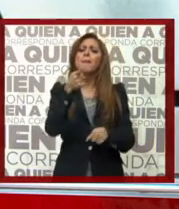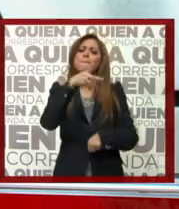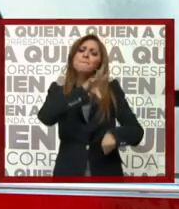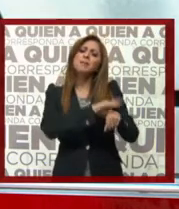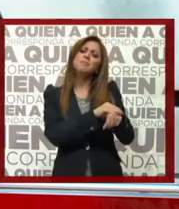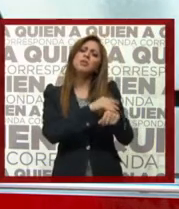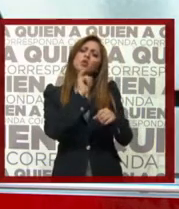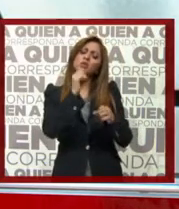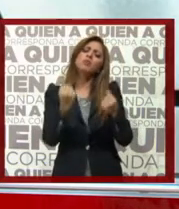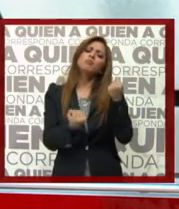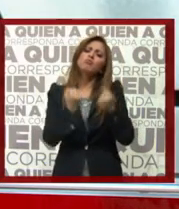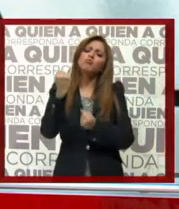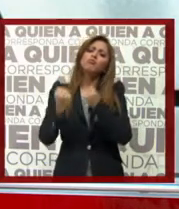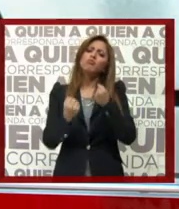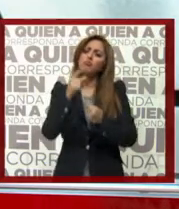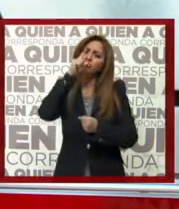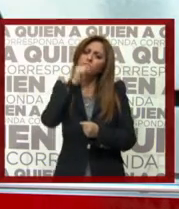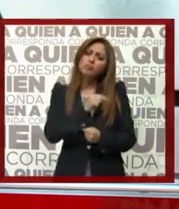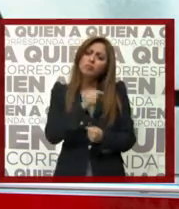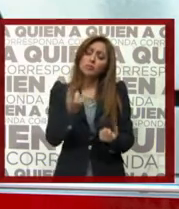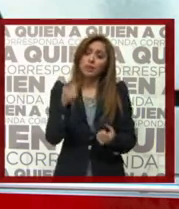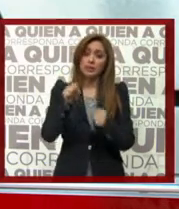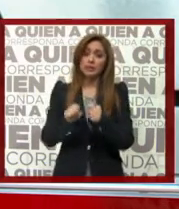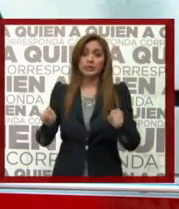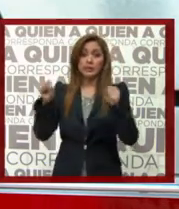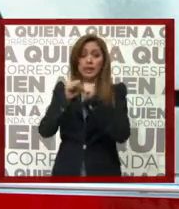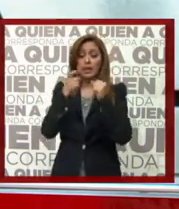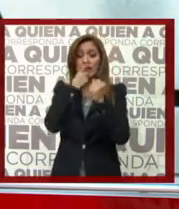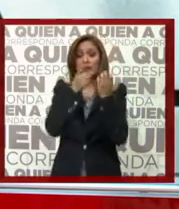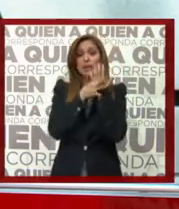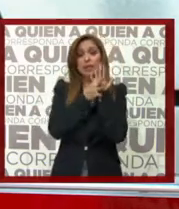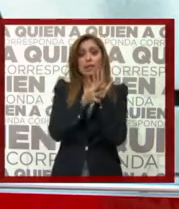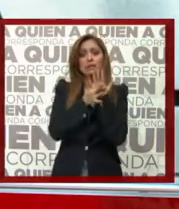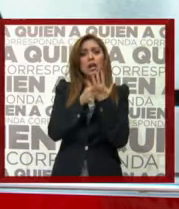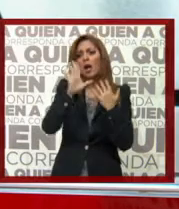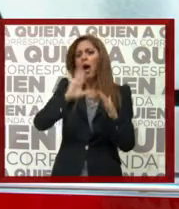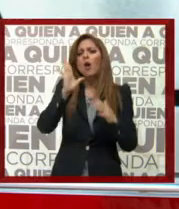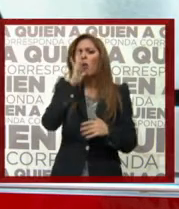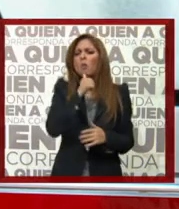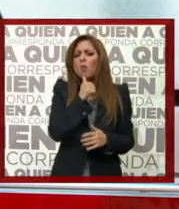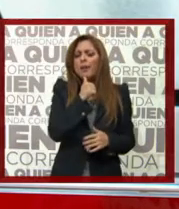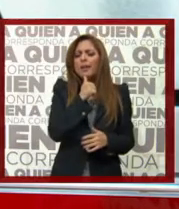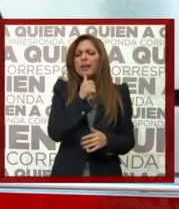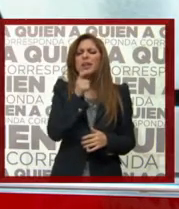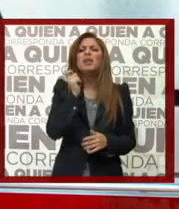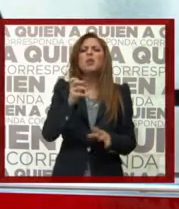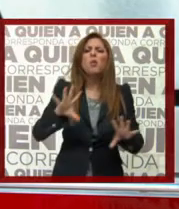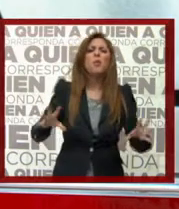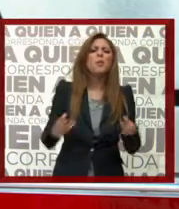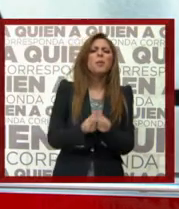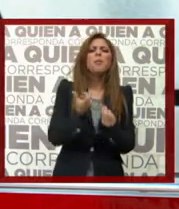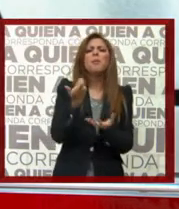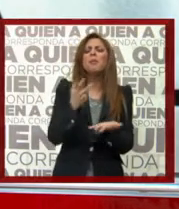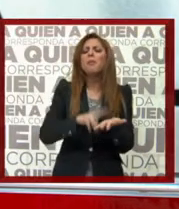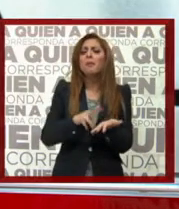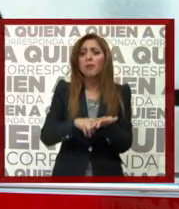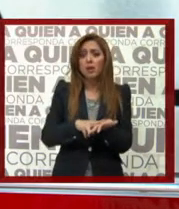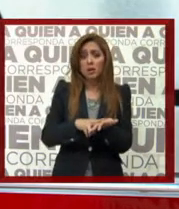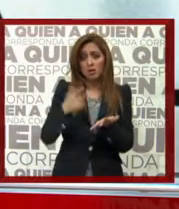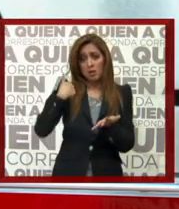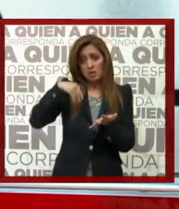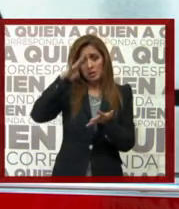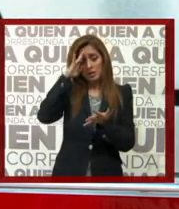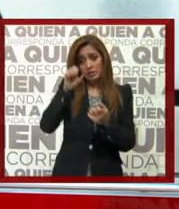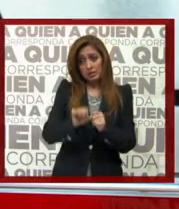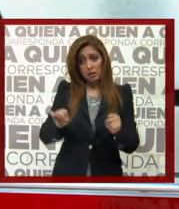tantas limitantes? Si la aseguradora le dijo ya no se puede hacer más, pues ¿cuánto cubría? Entonces a lo mejor no es el seguro adecuado